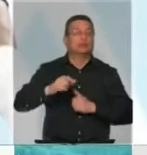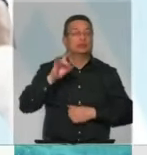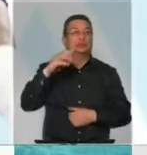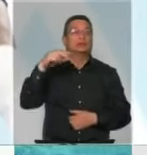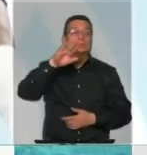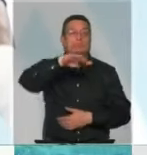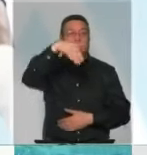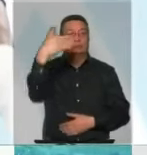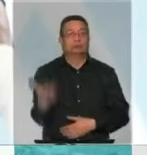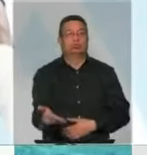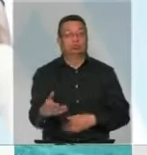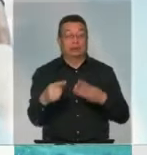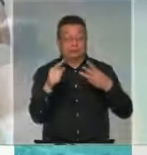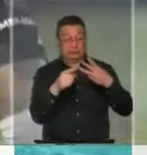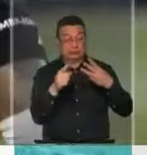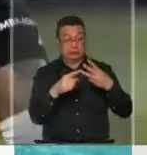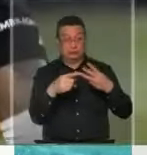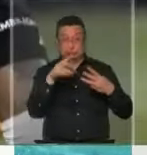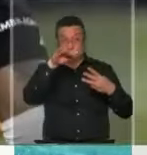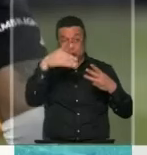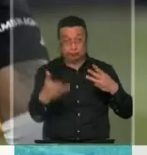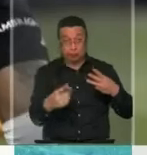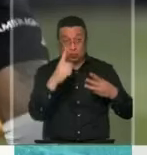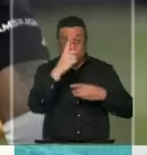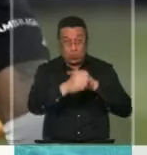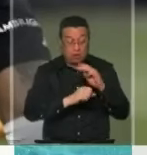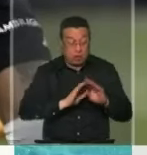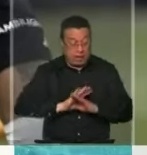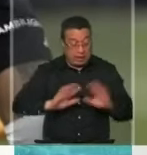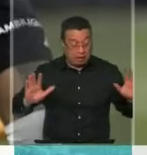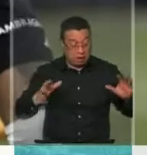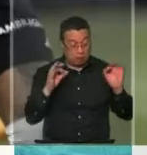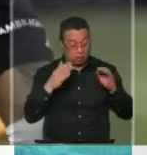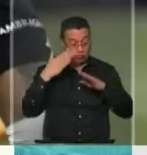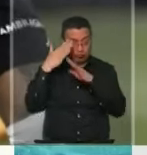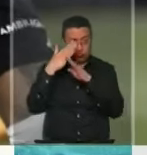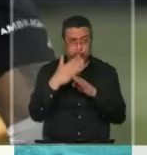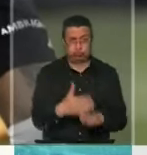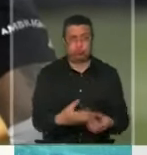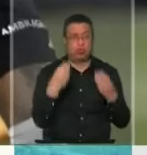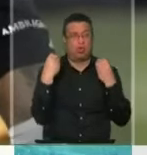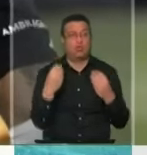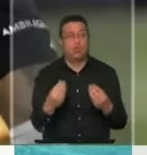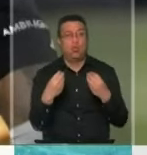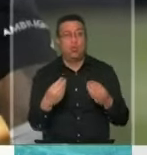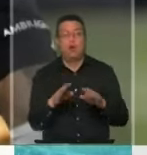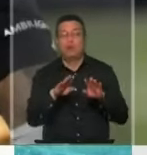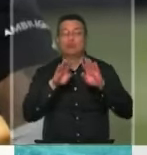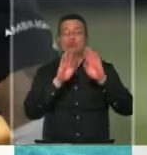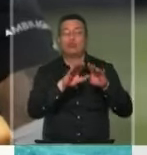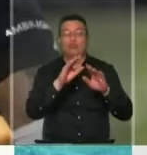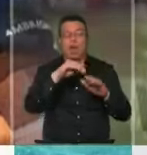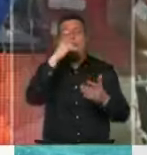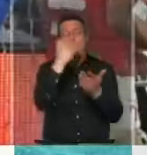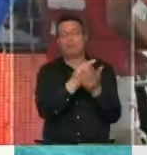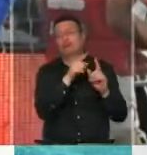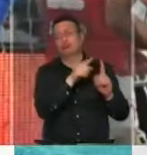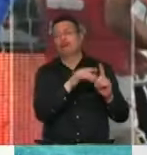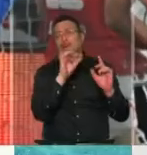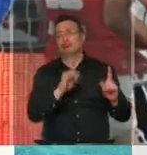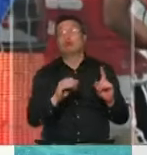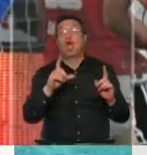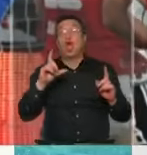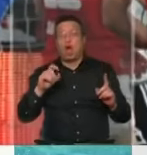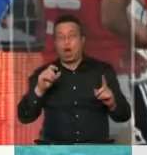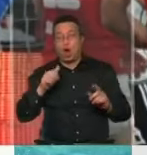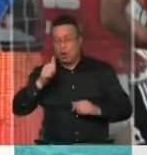su tercera caída en lo que va del año, entonces ha sido súper regular y era sin duda el favorito para ser campeón. Colo-Colo hizo